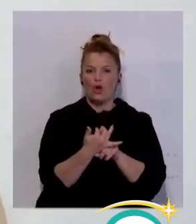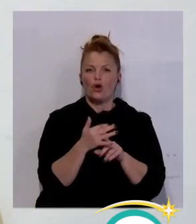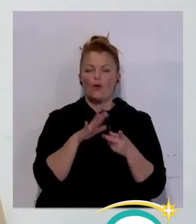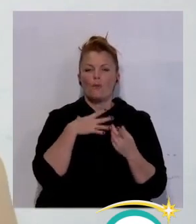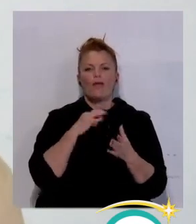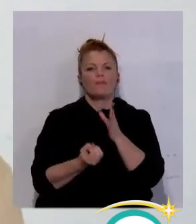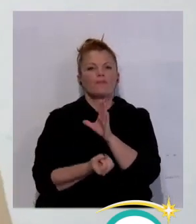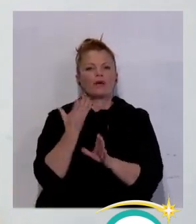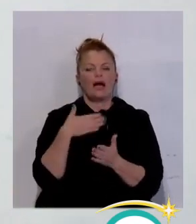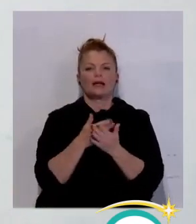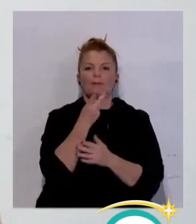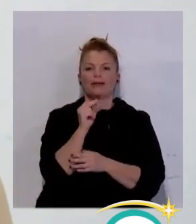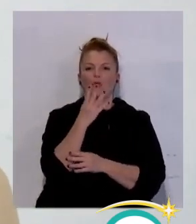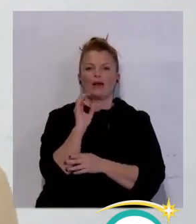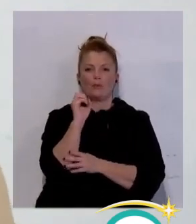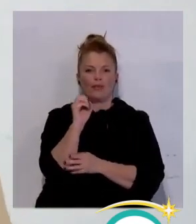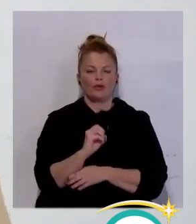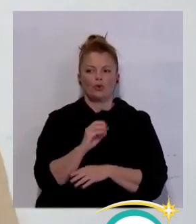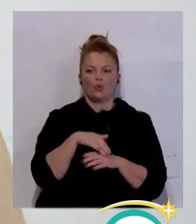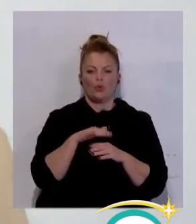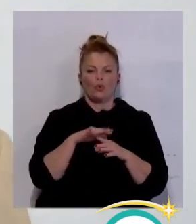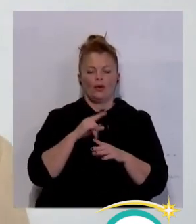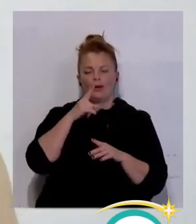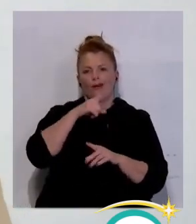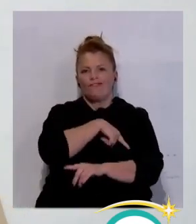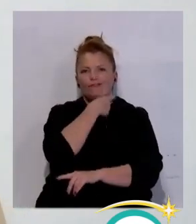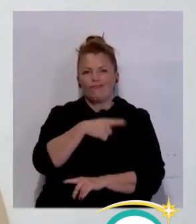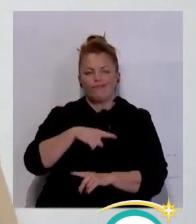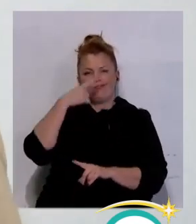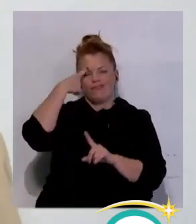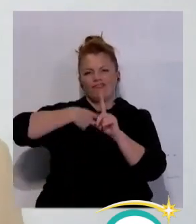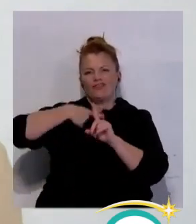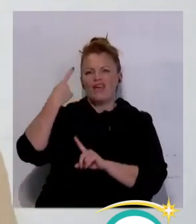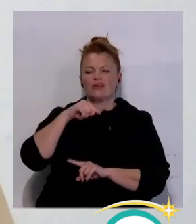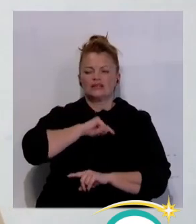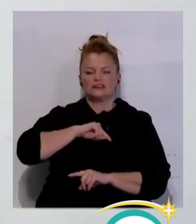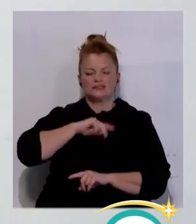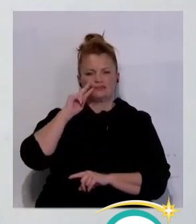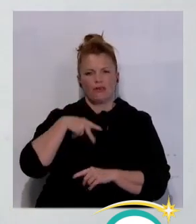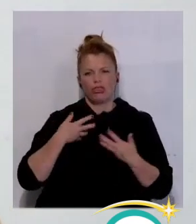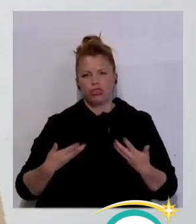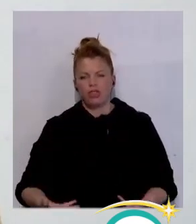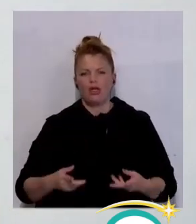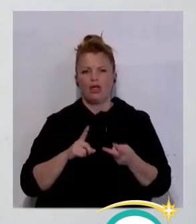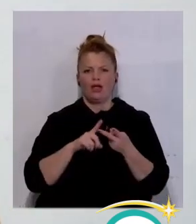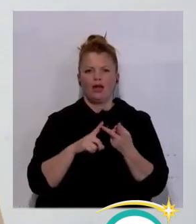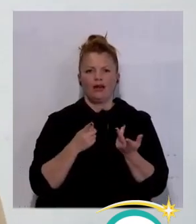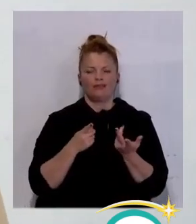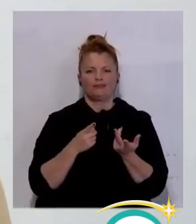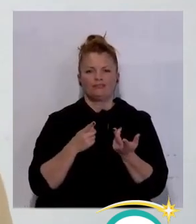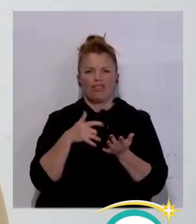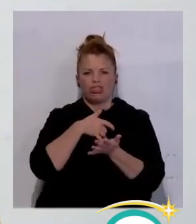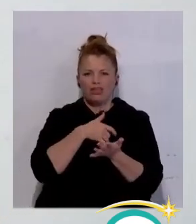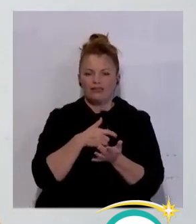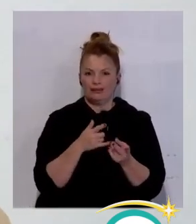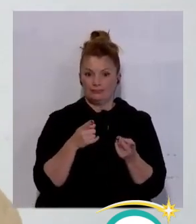puede producir hasta en un 20-40% de los casos un cuadro de fiebre, malestar general, ictericia, y